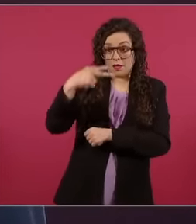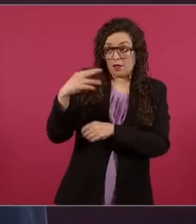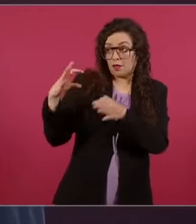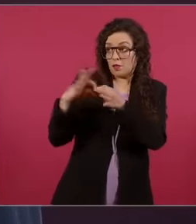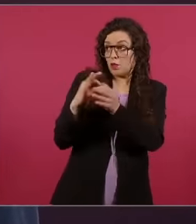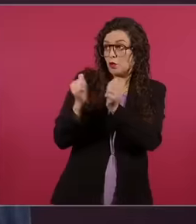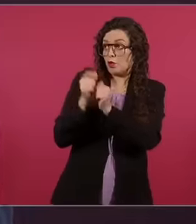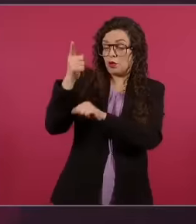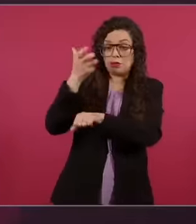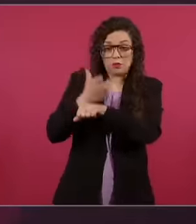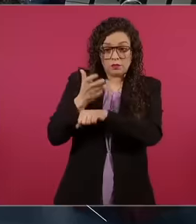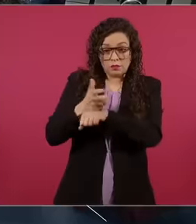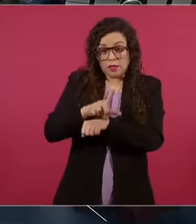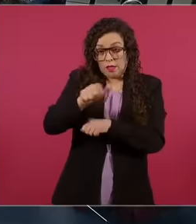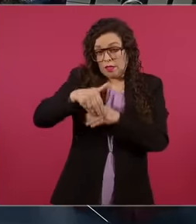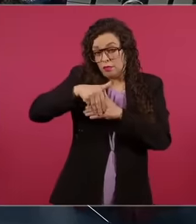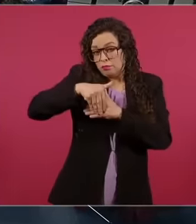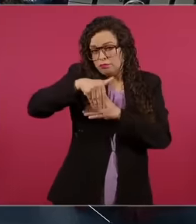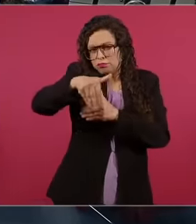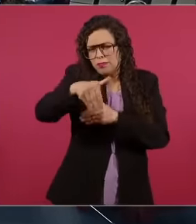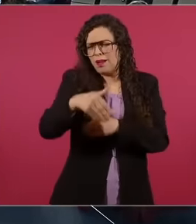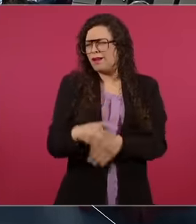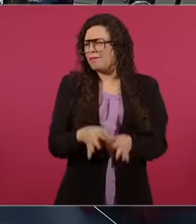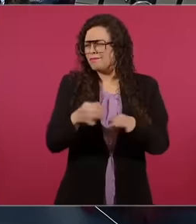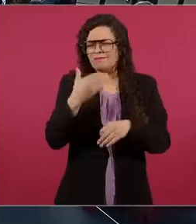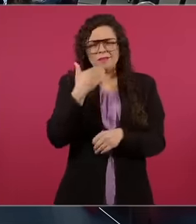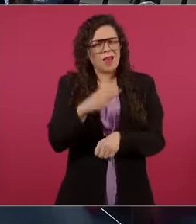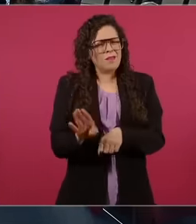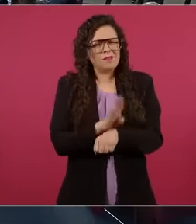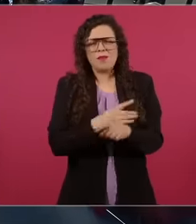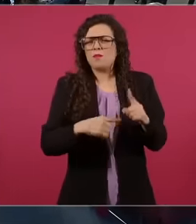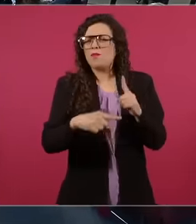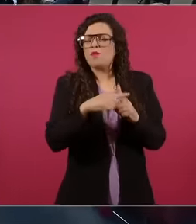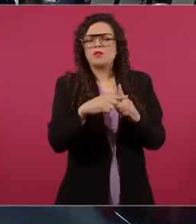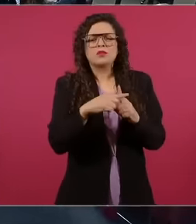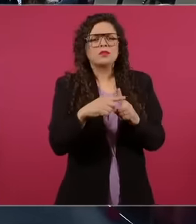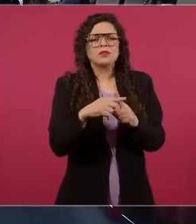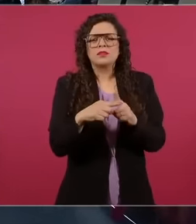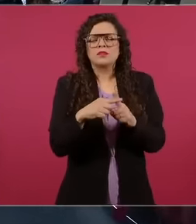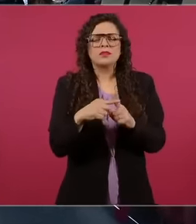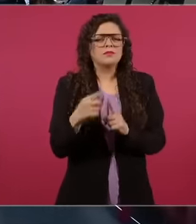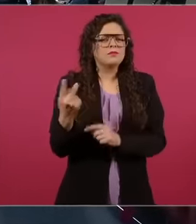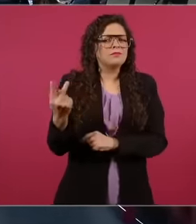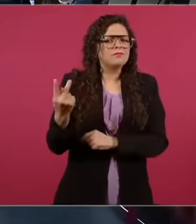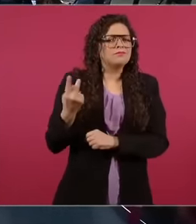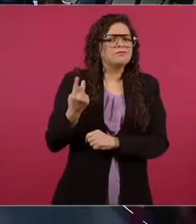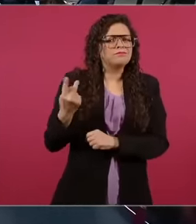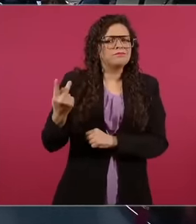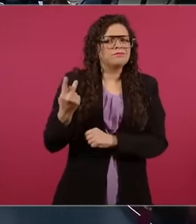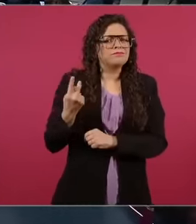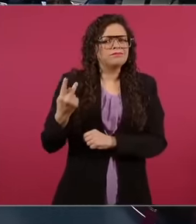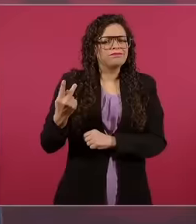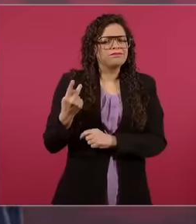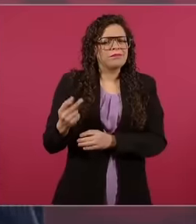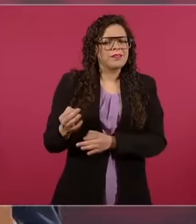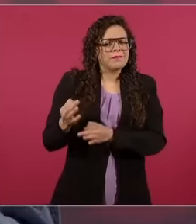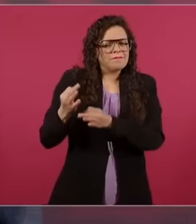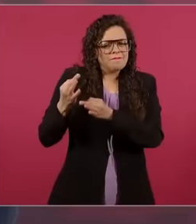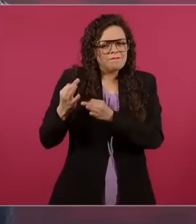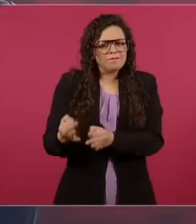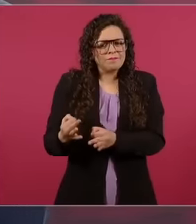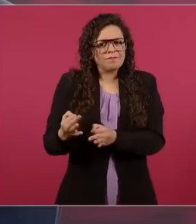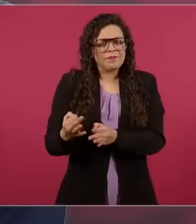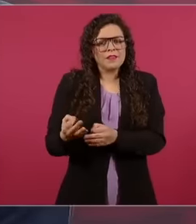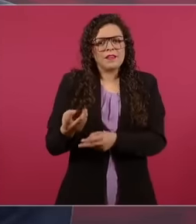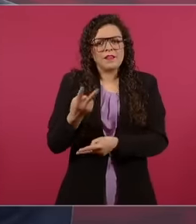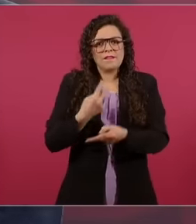que además nos conviene a los dos países, a los dos pueblos, sobre todo